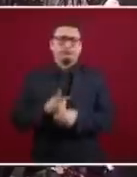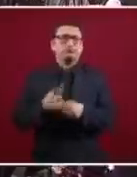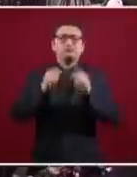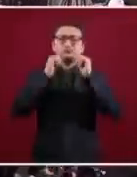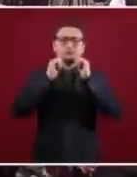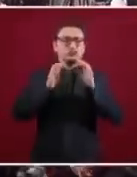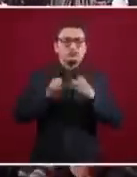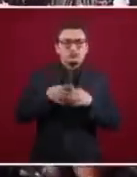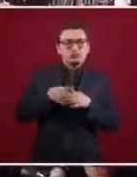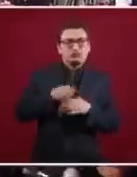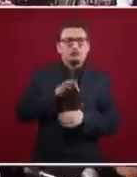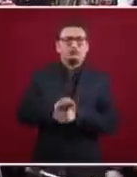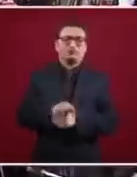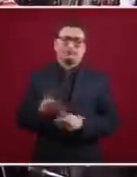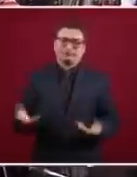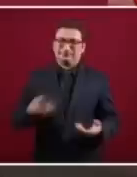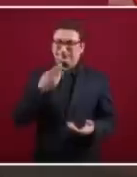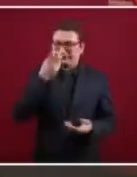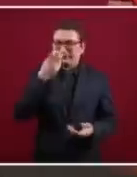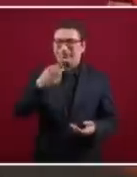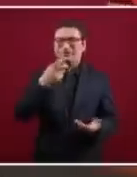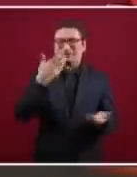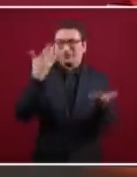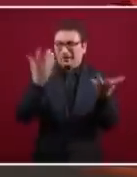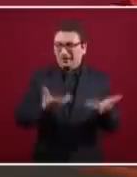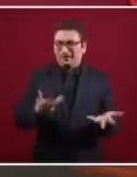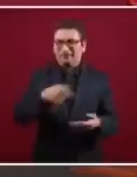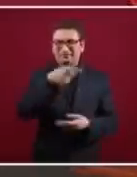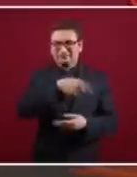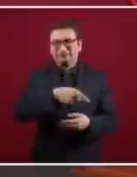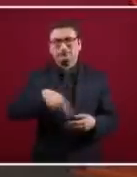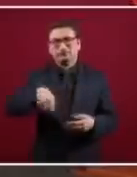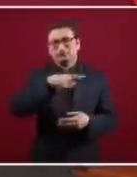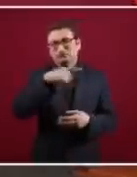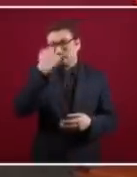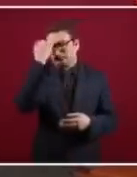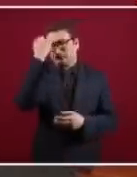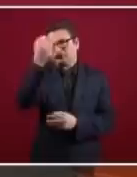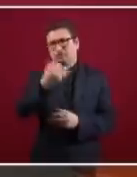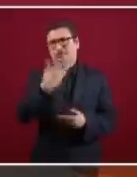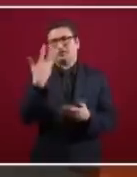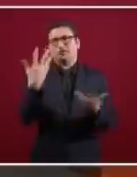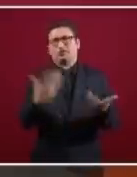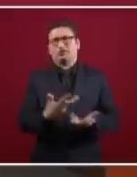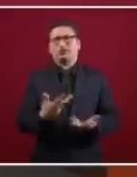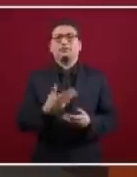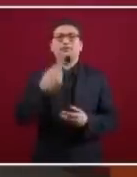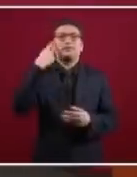eso se creo es un diseño vara